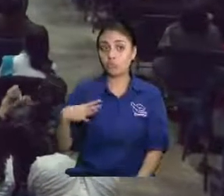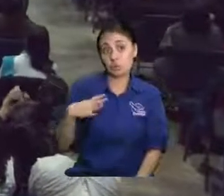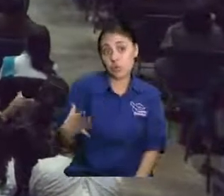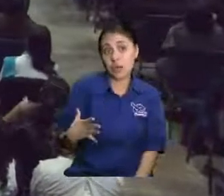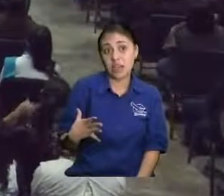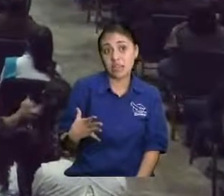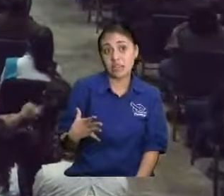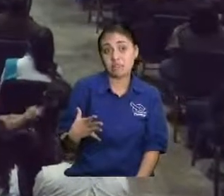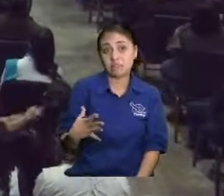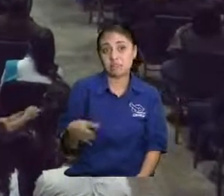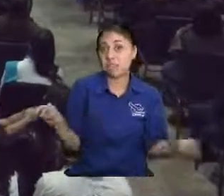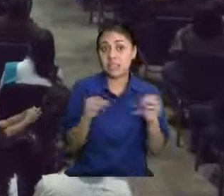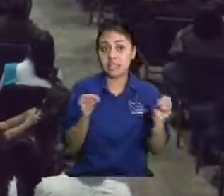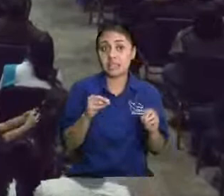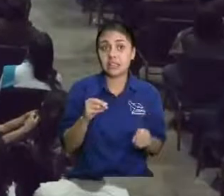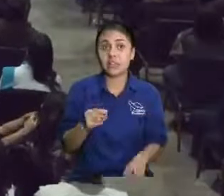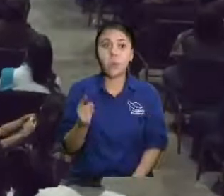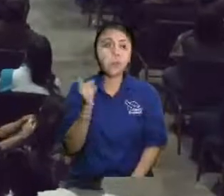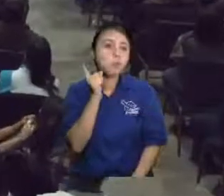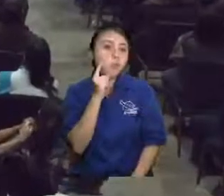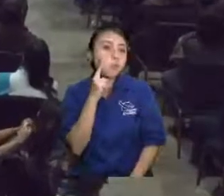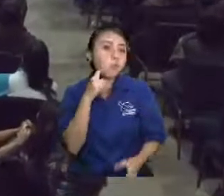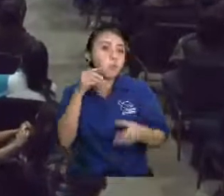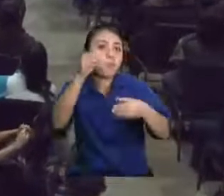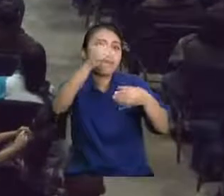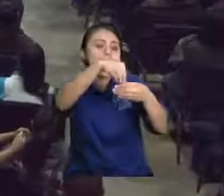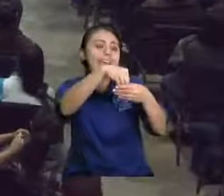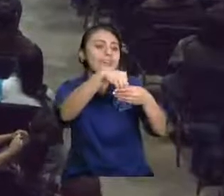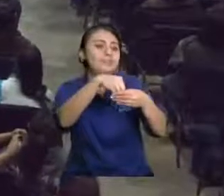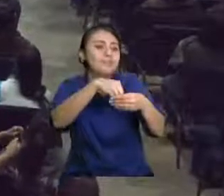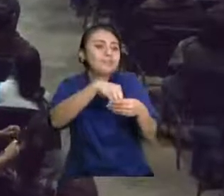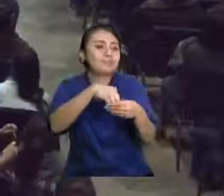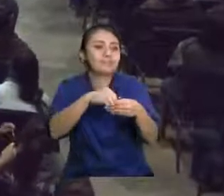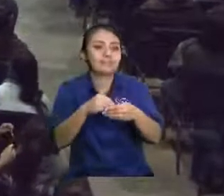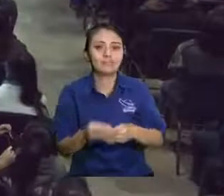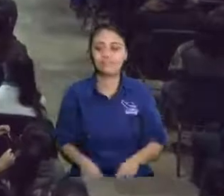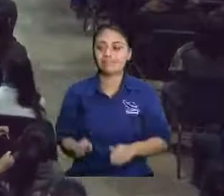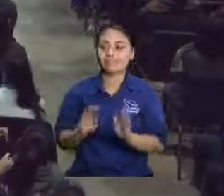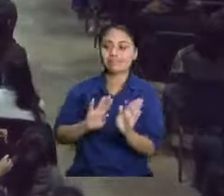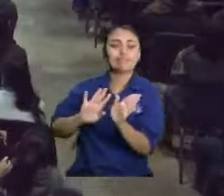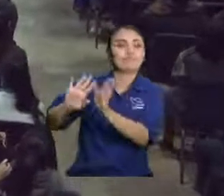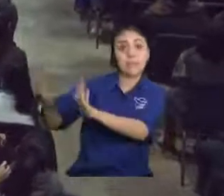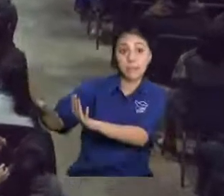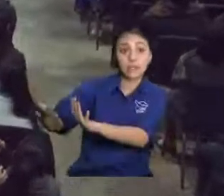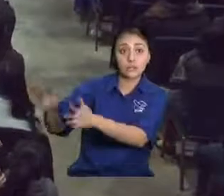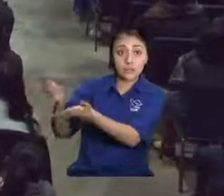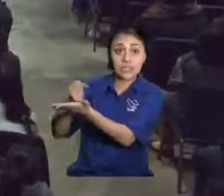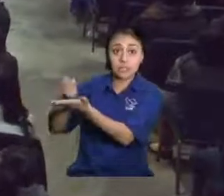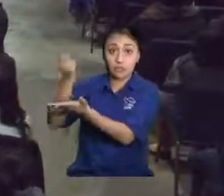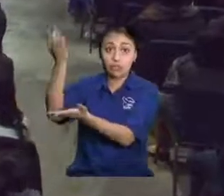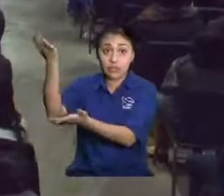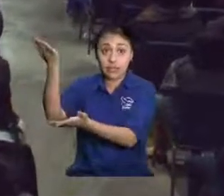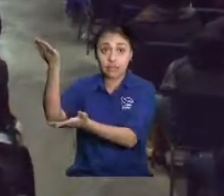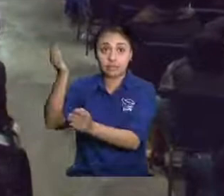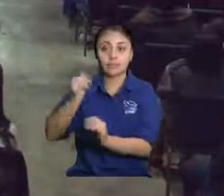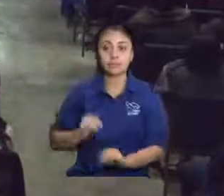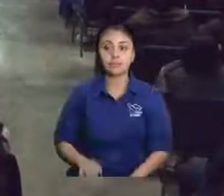encuentran dulces, papelitos así metidos. ¿Viste? Entonces, el que está haciendo eso,